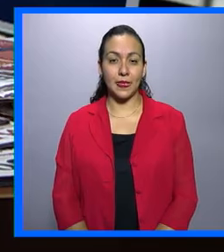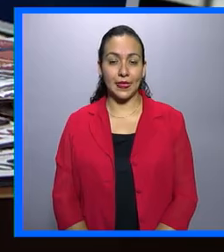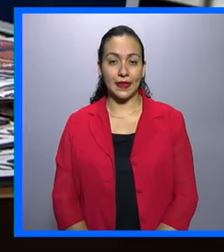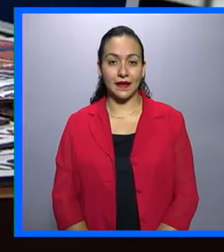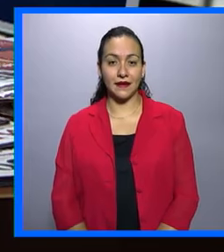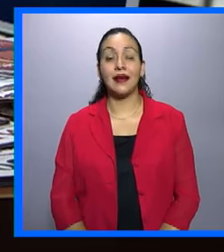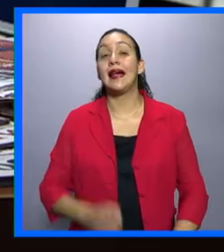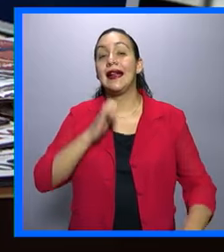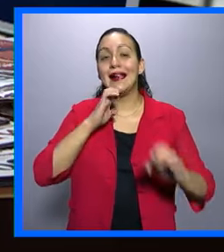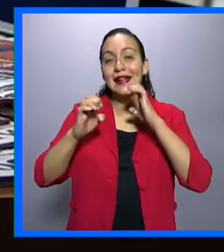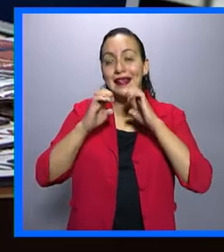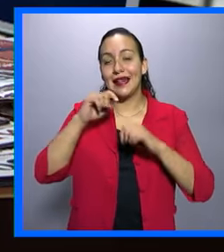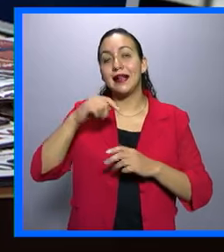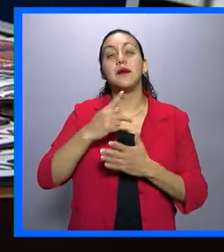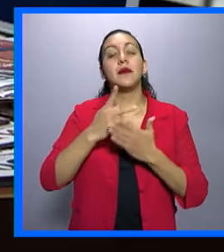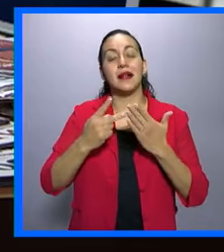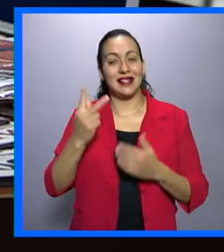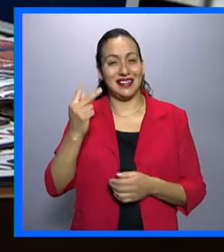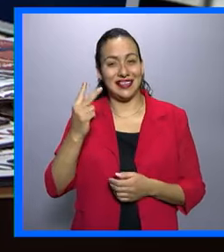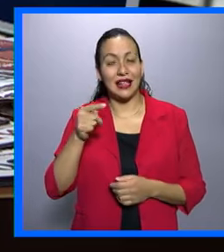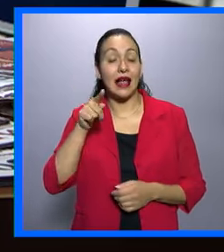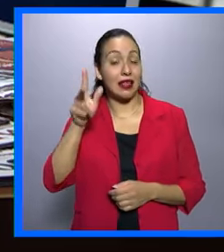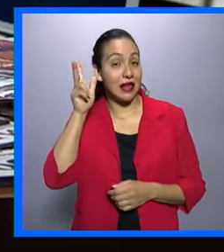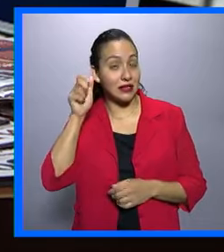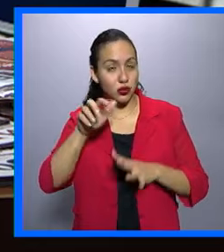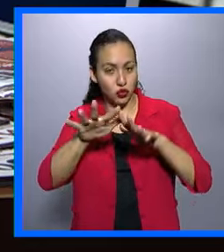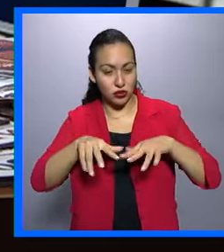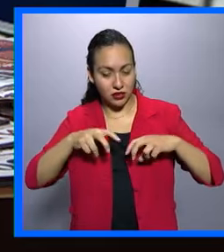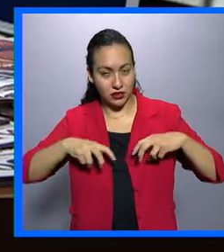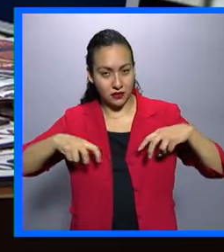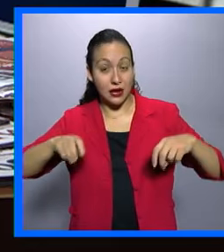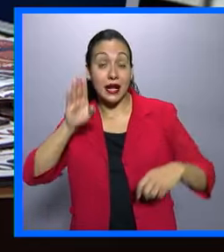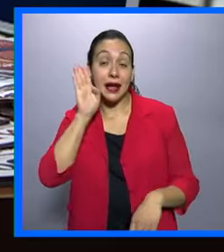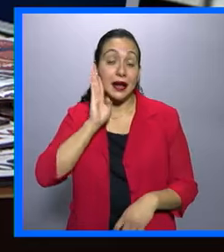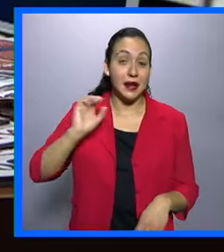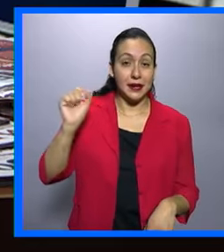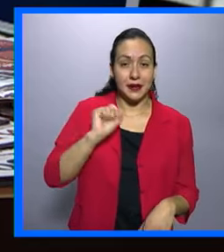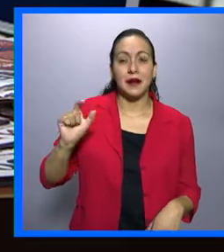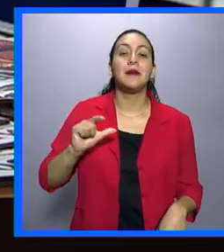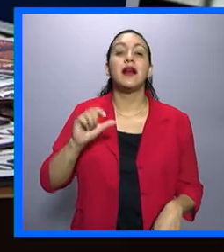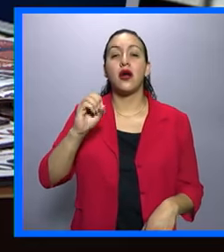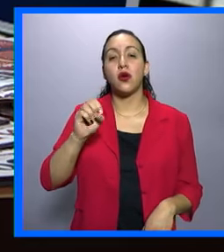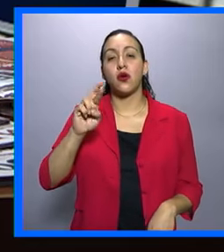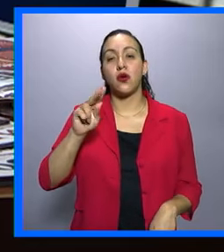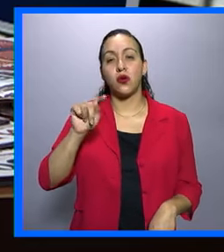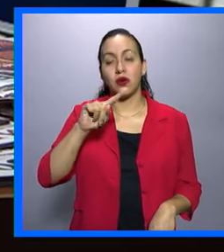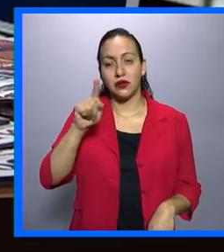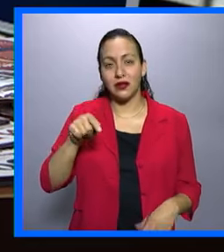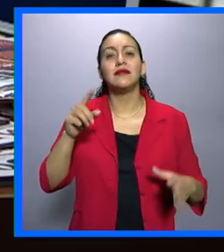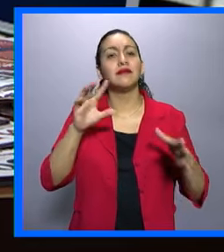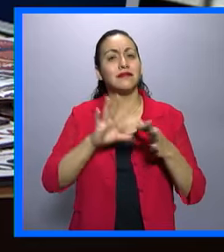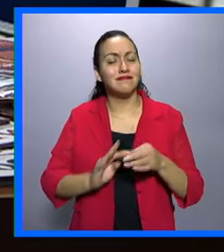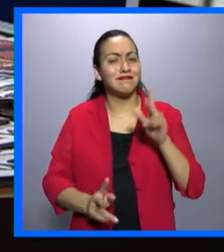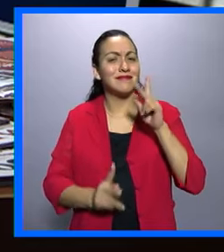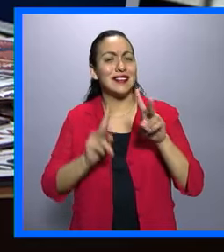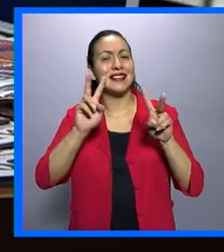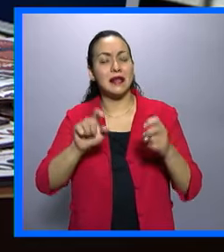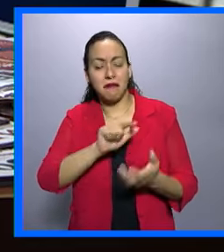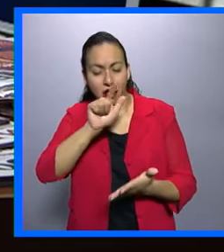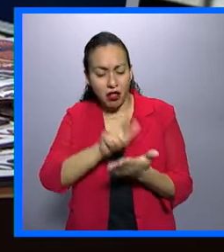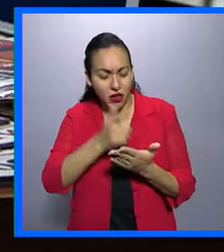Y en entrevista para el programa La Escucha en Pleno de Plural TV, la ministra Ortiz Alf conversó sobre el estudio del derecho,